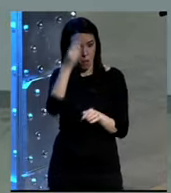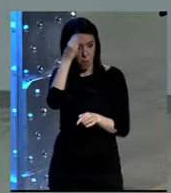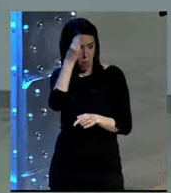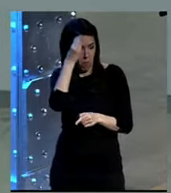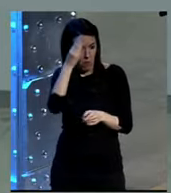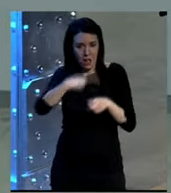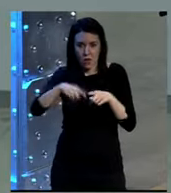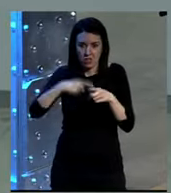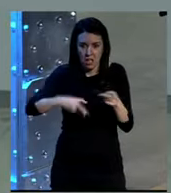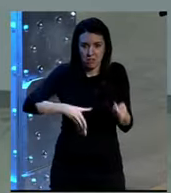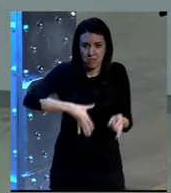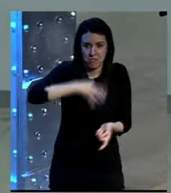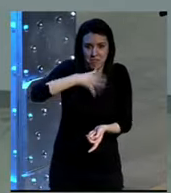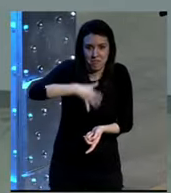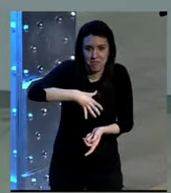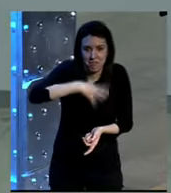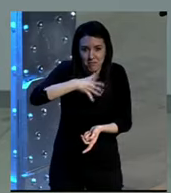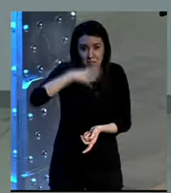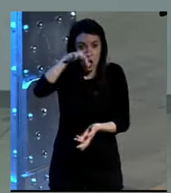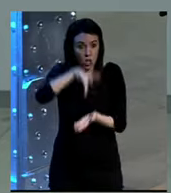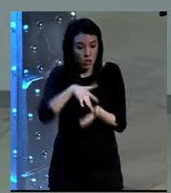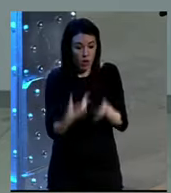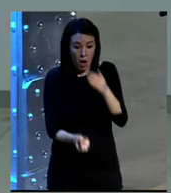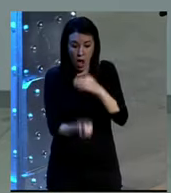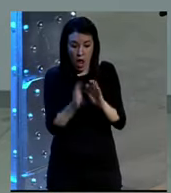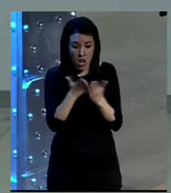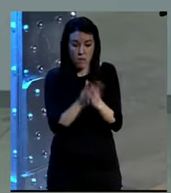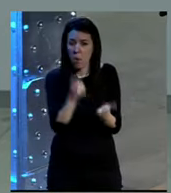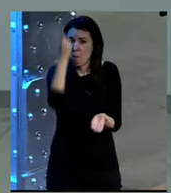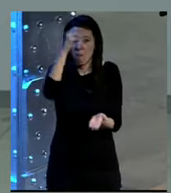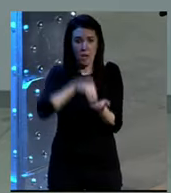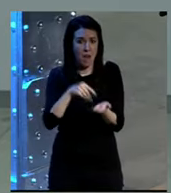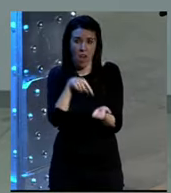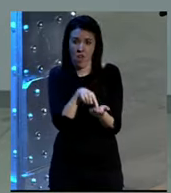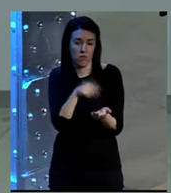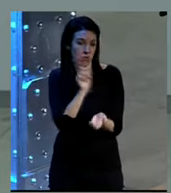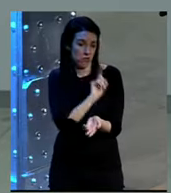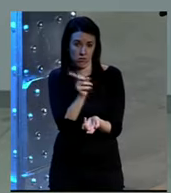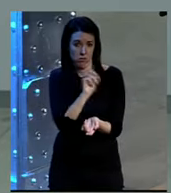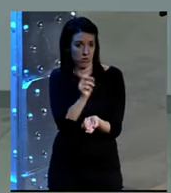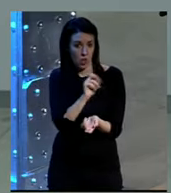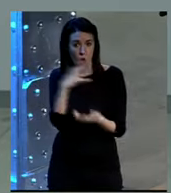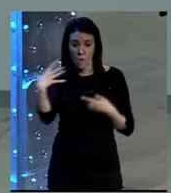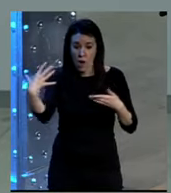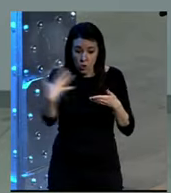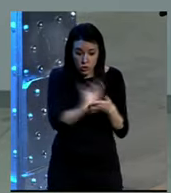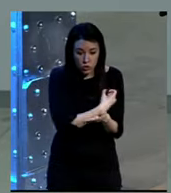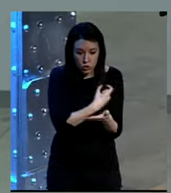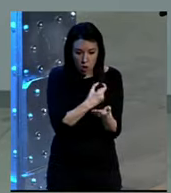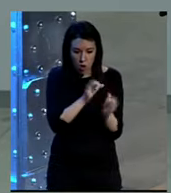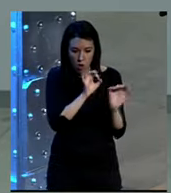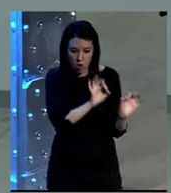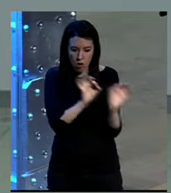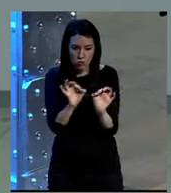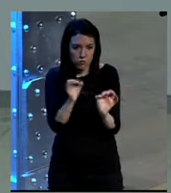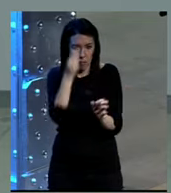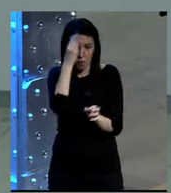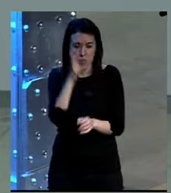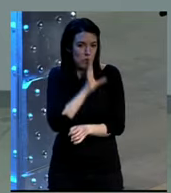fantásticos que no es que aparezcan aquí por primera vez, pero que todo articulado, la verdad es que me parece